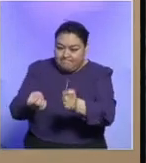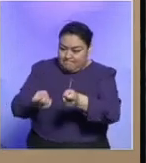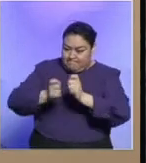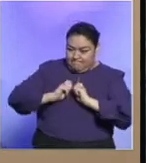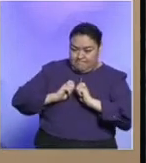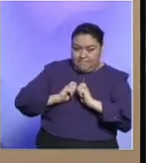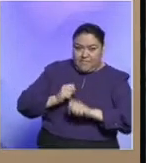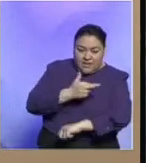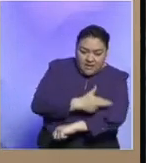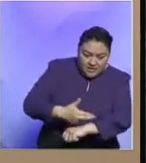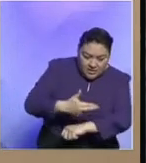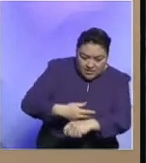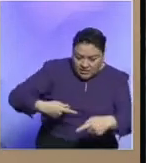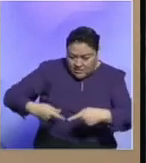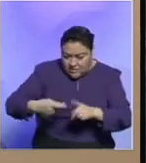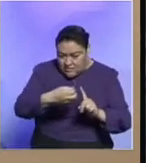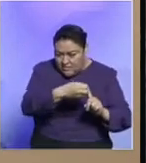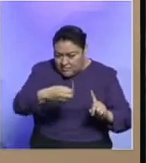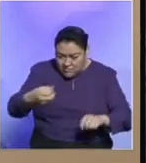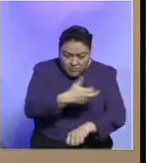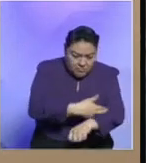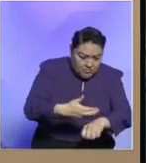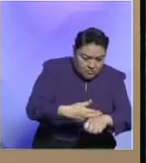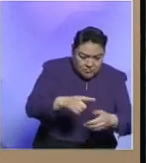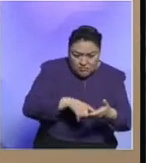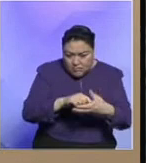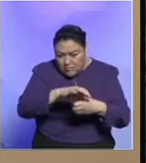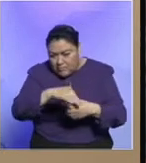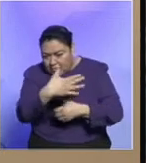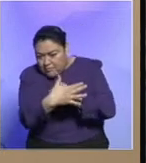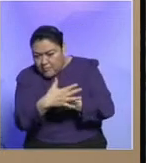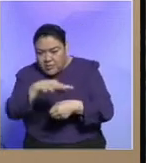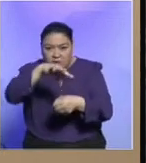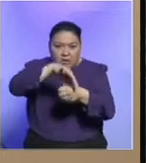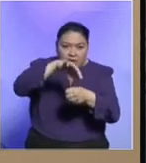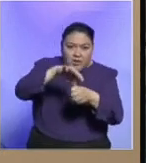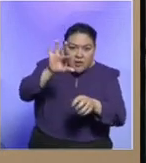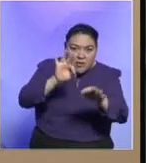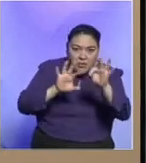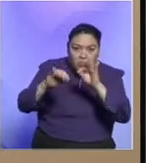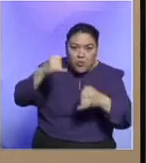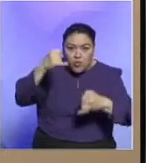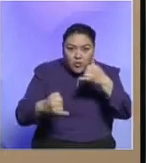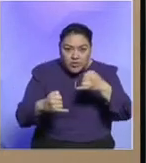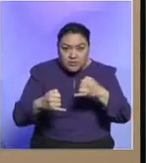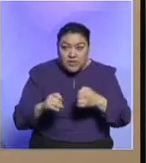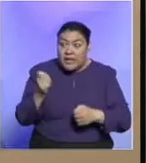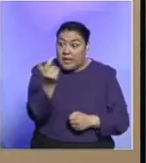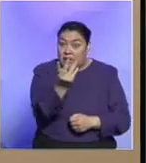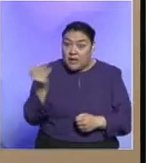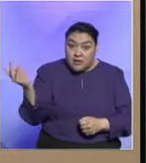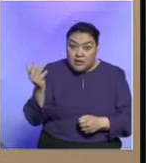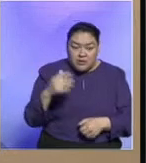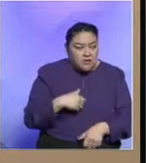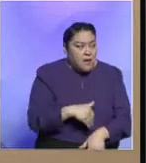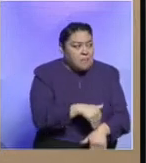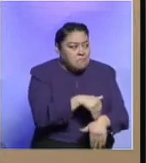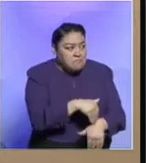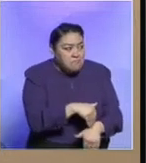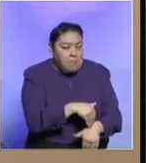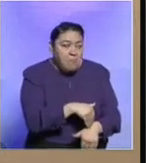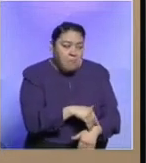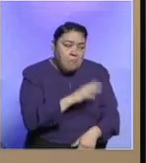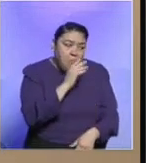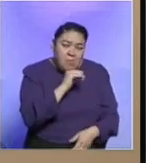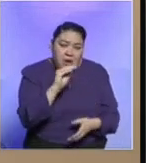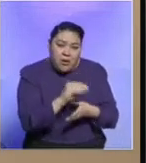deber de participar en la celebración del proceso electoral no deben de incumplir